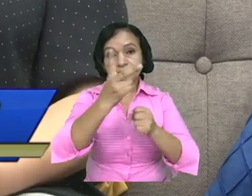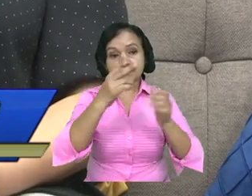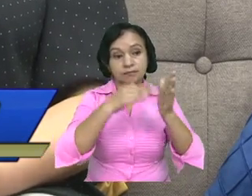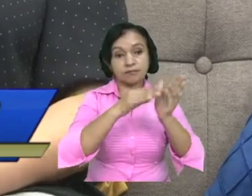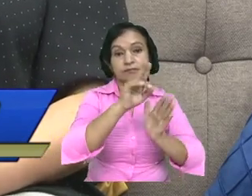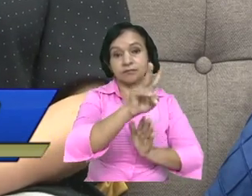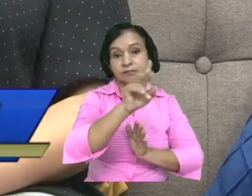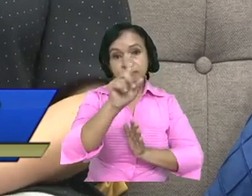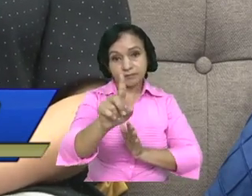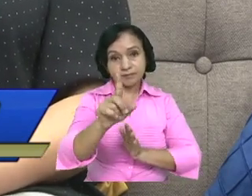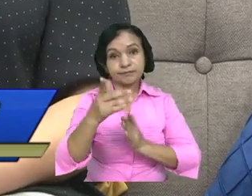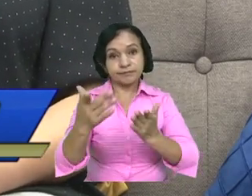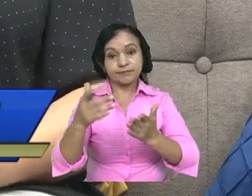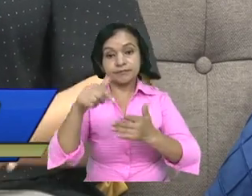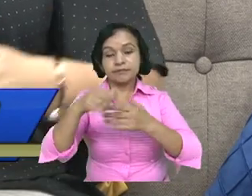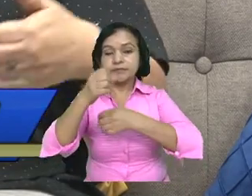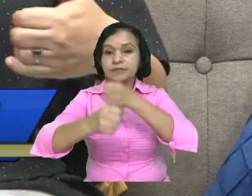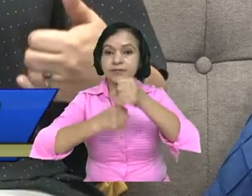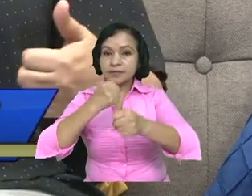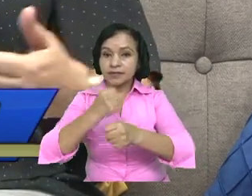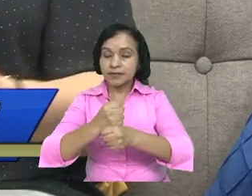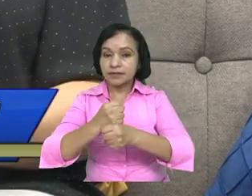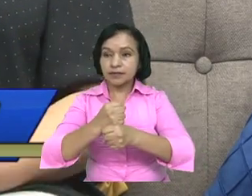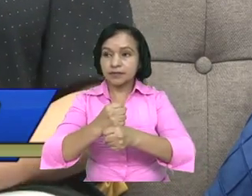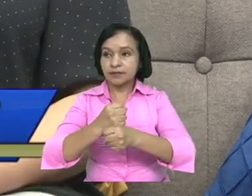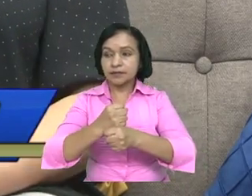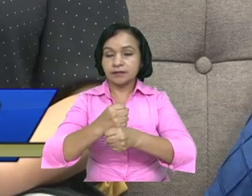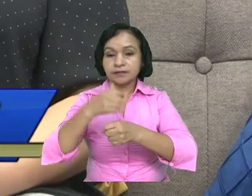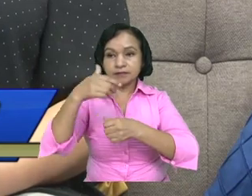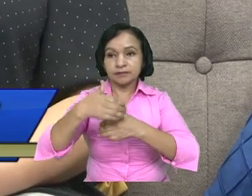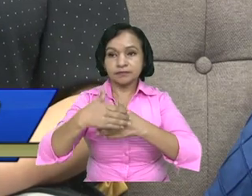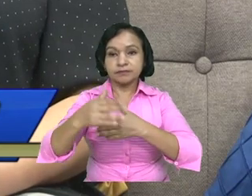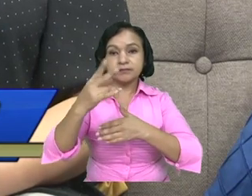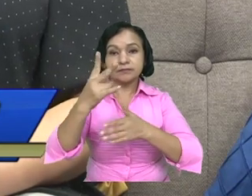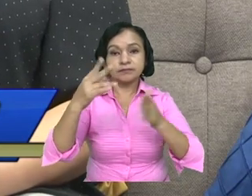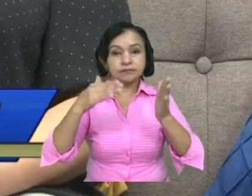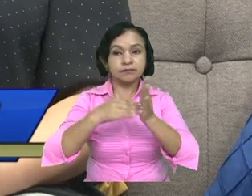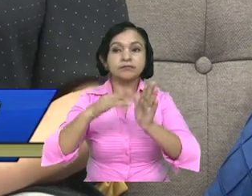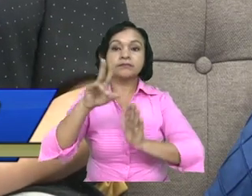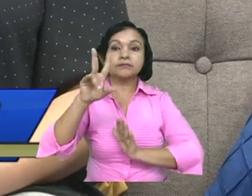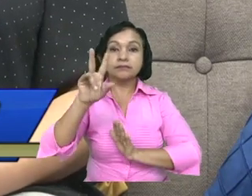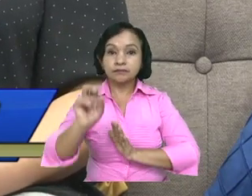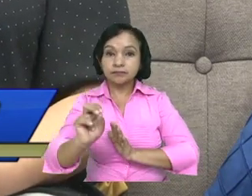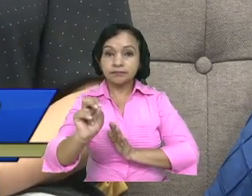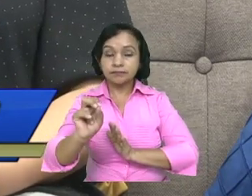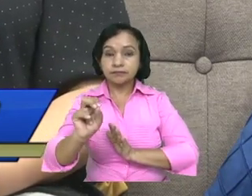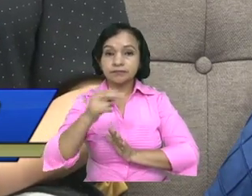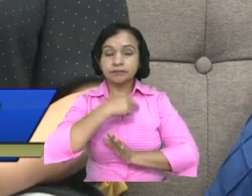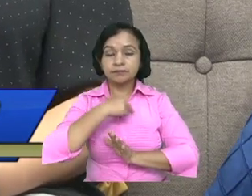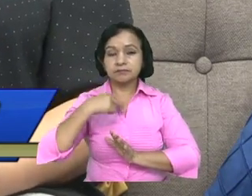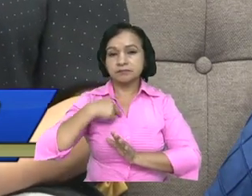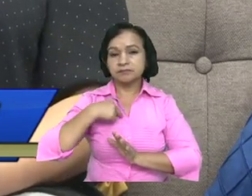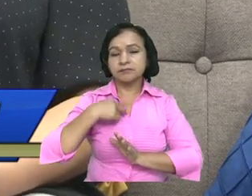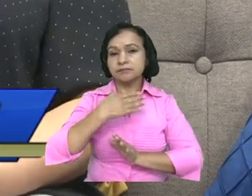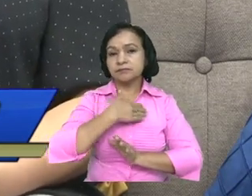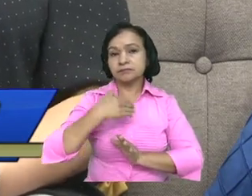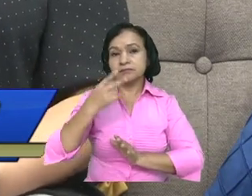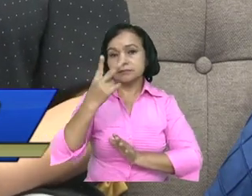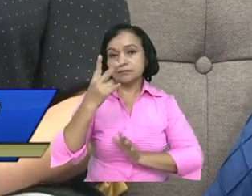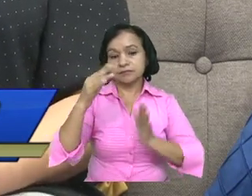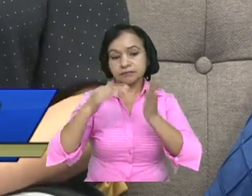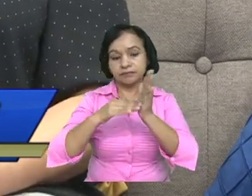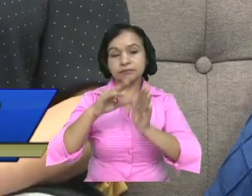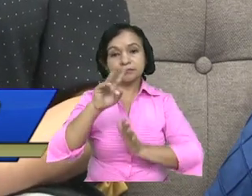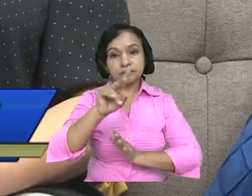este año, pero que se ejecuten en lo que resta del 2020, a lo mejor vamos a pasar al